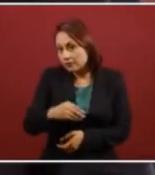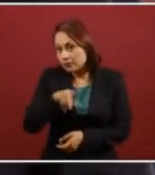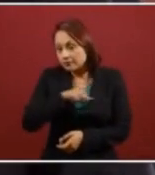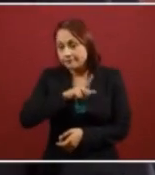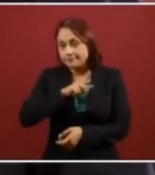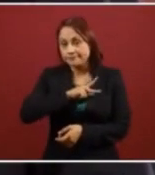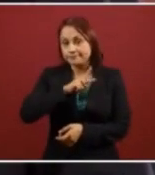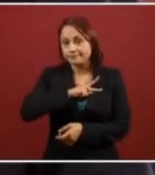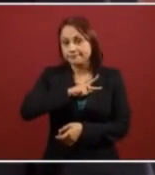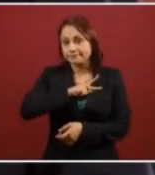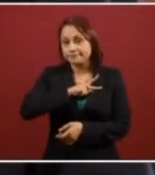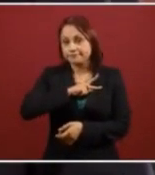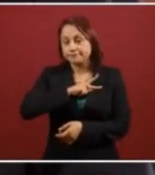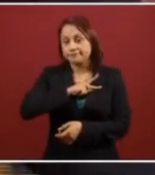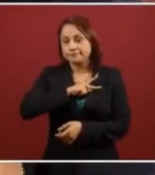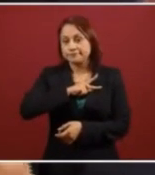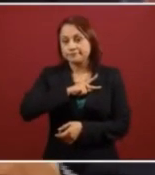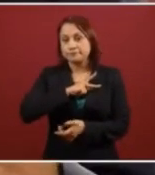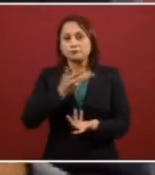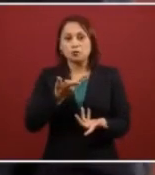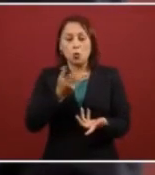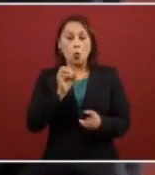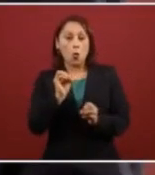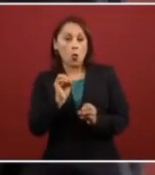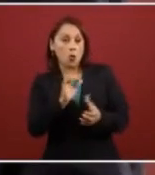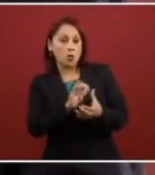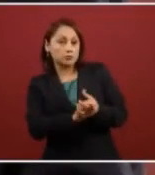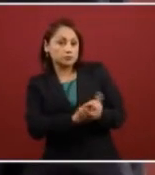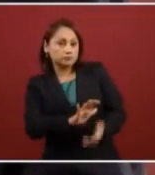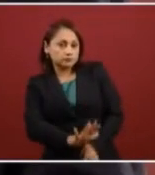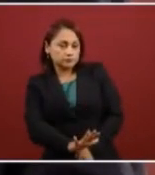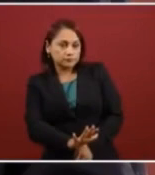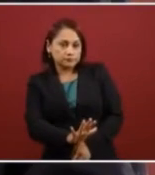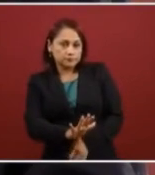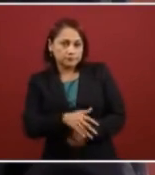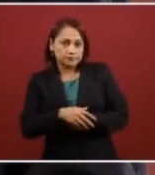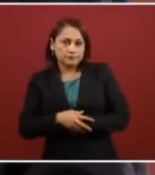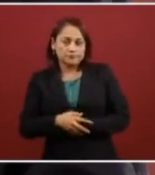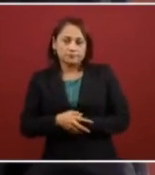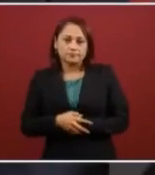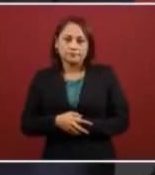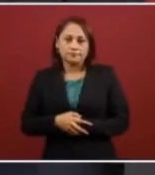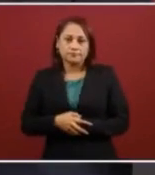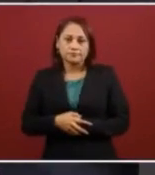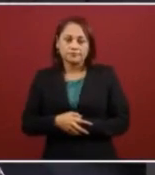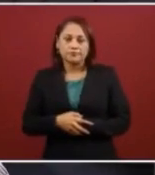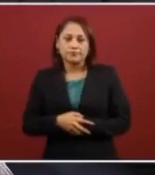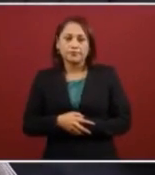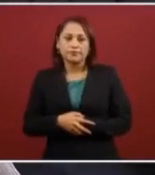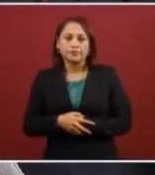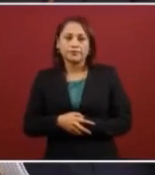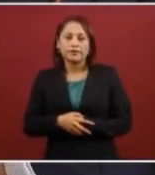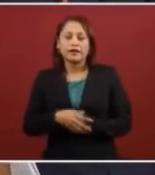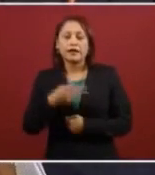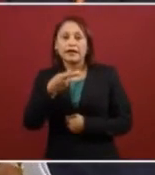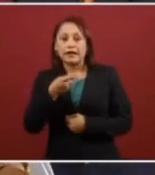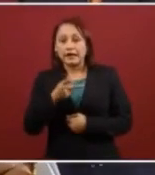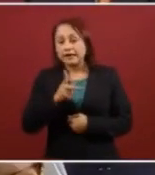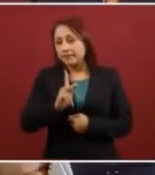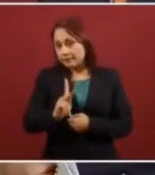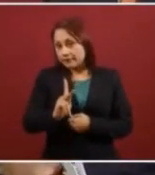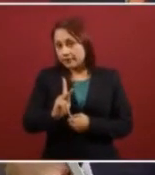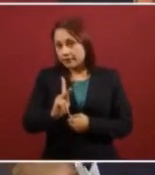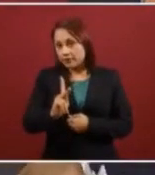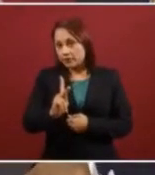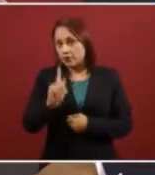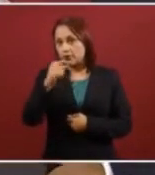son, mi esposa, or my wife, pero no, but no, I